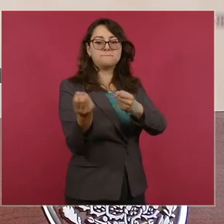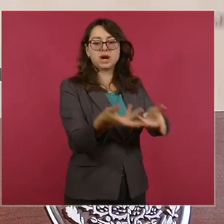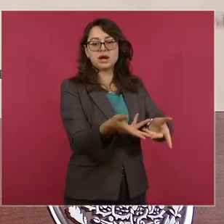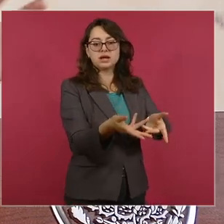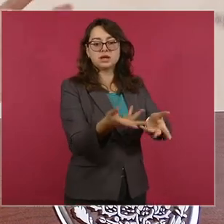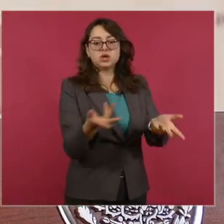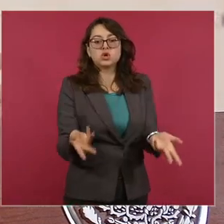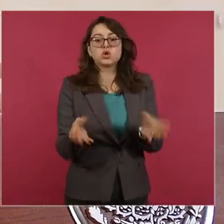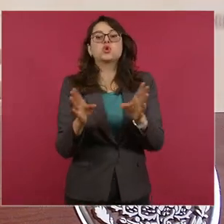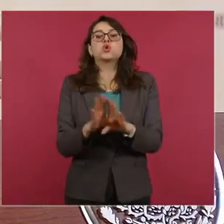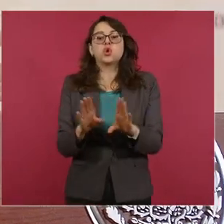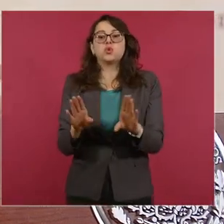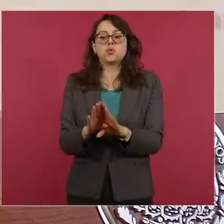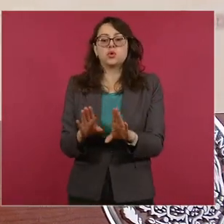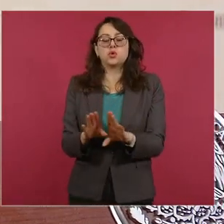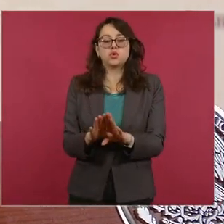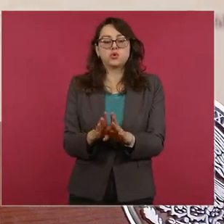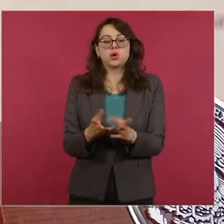necesitaban